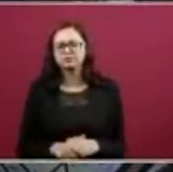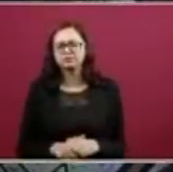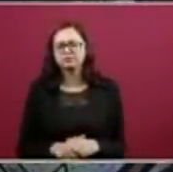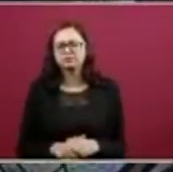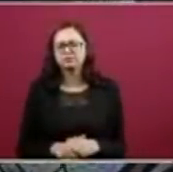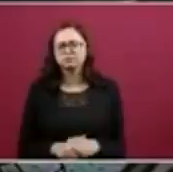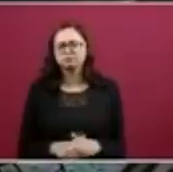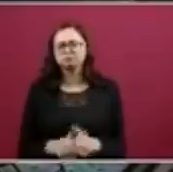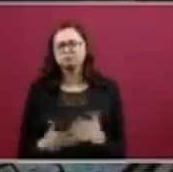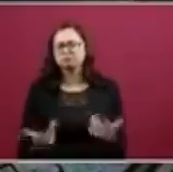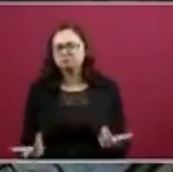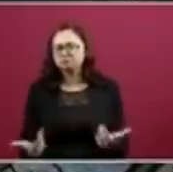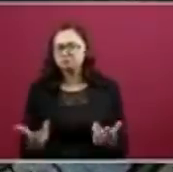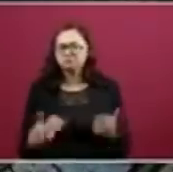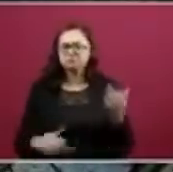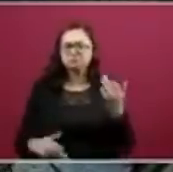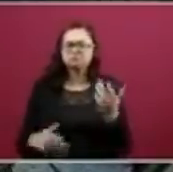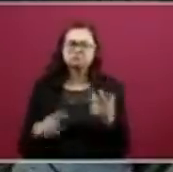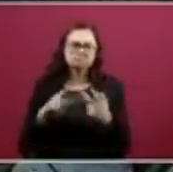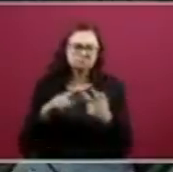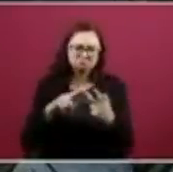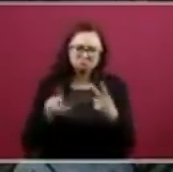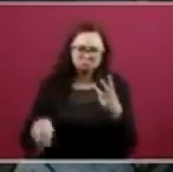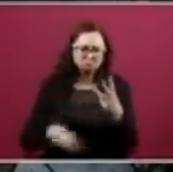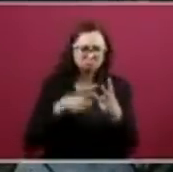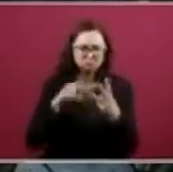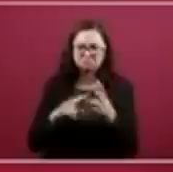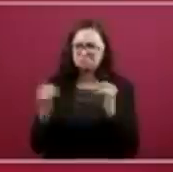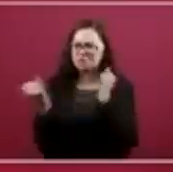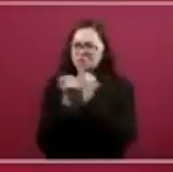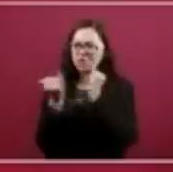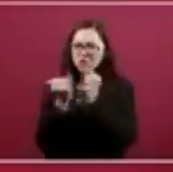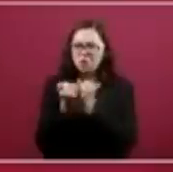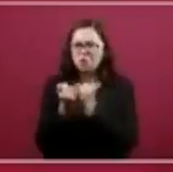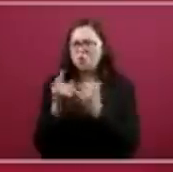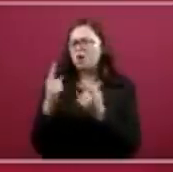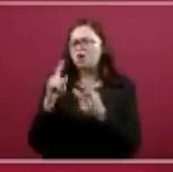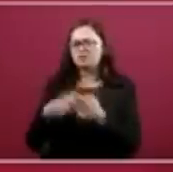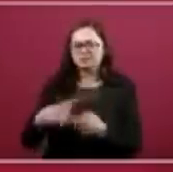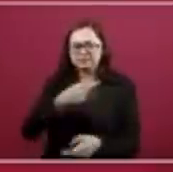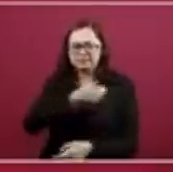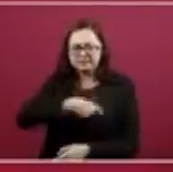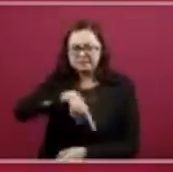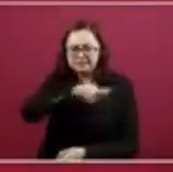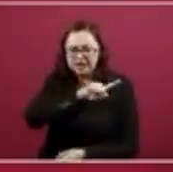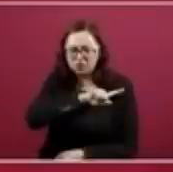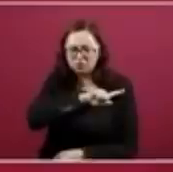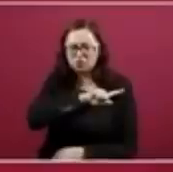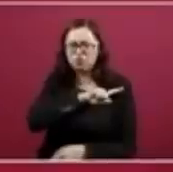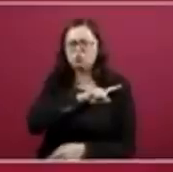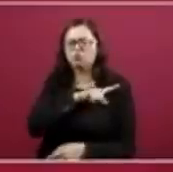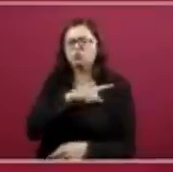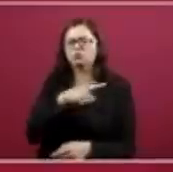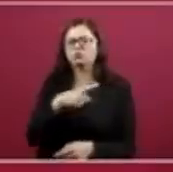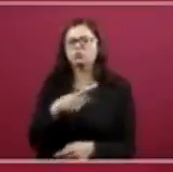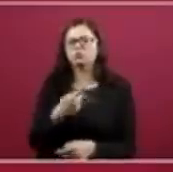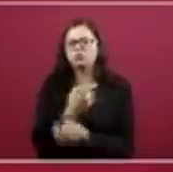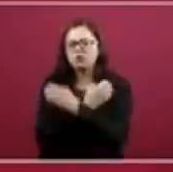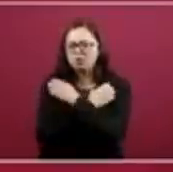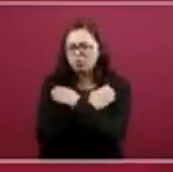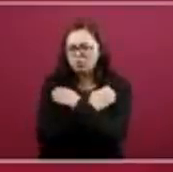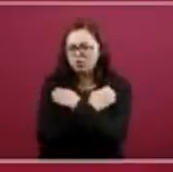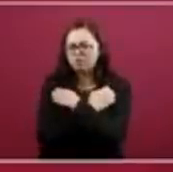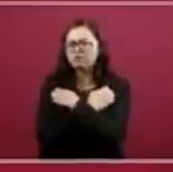ocupados del bienestar, lo mismo la Secretaría de Salud, el secretario de